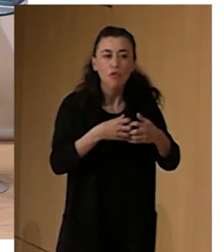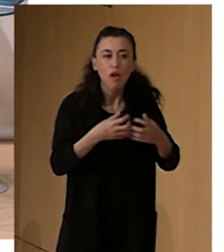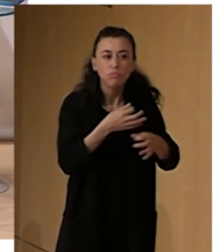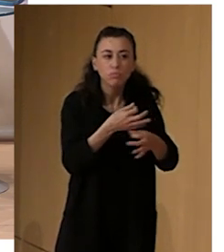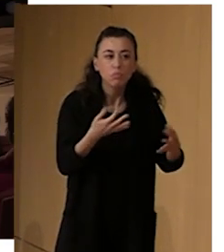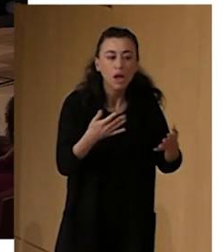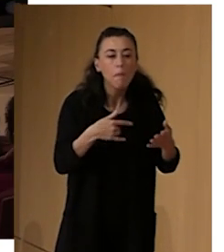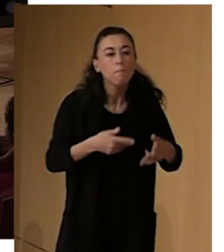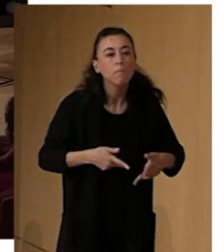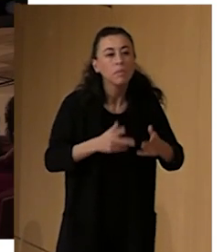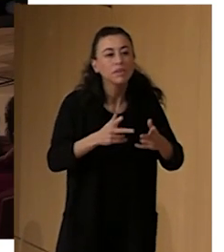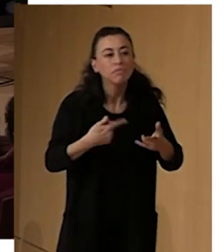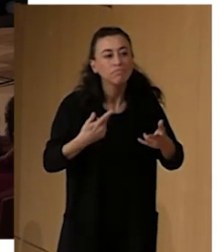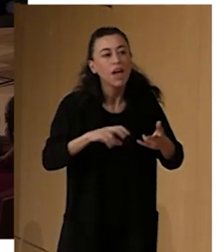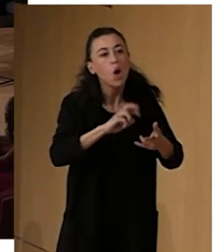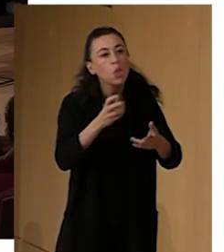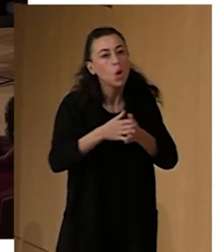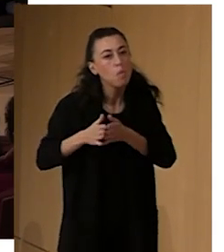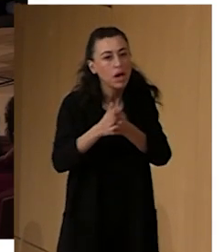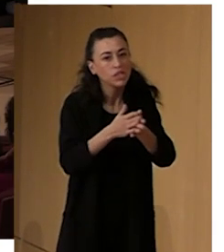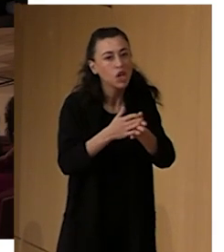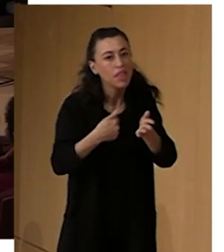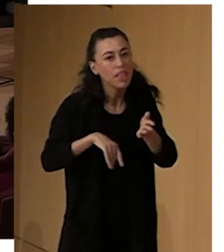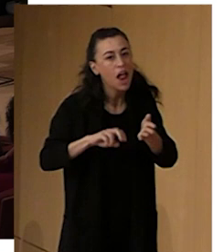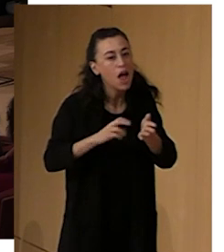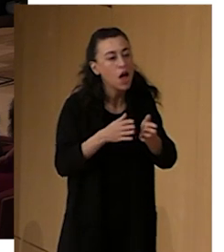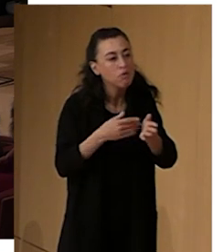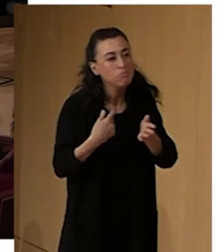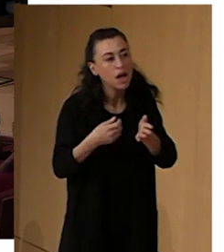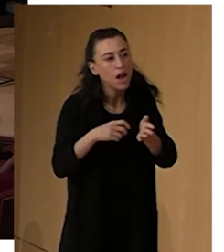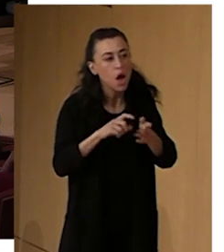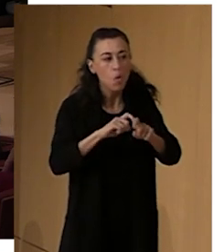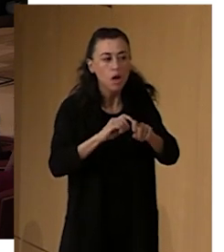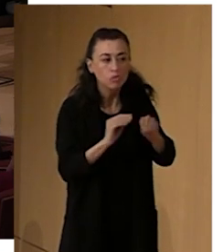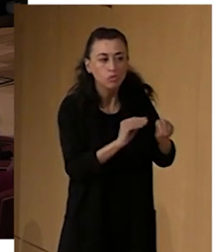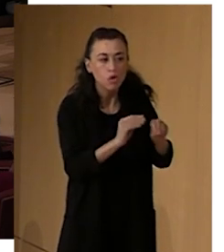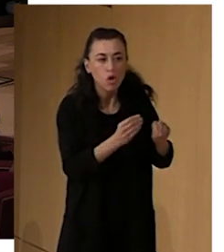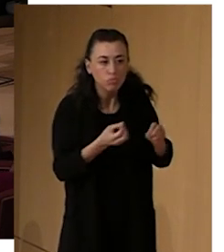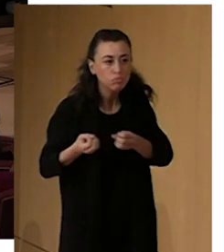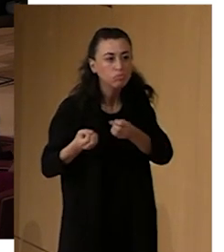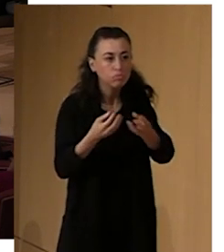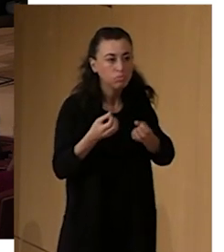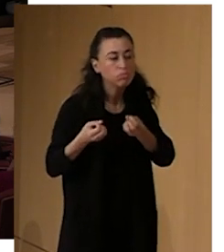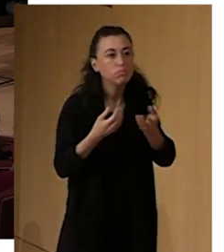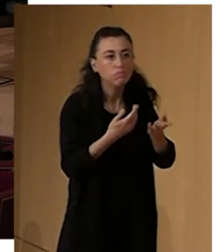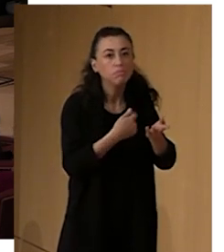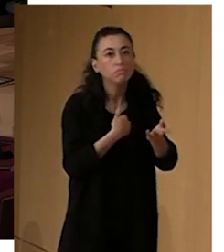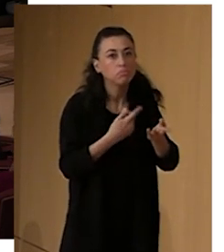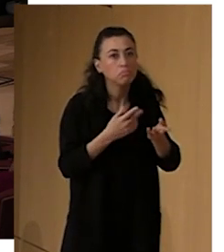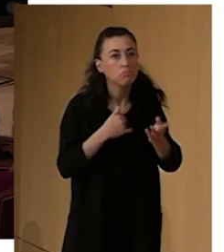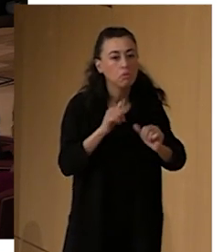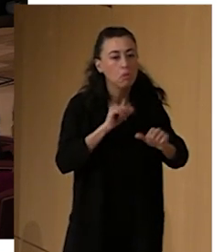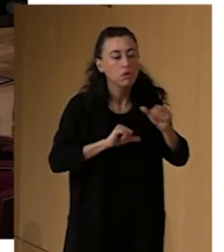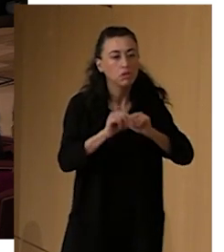compañeros los que digan las cualidades del del vecino y ahí la cosa empieza a crecer y a vibrar no y se empieza a